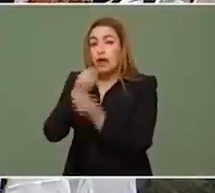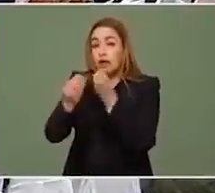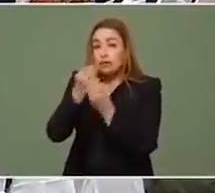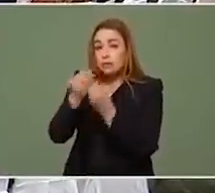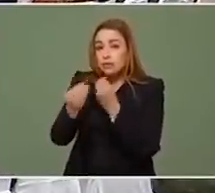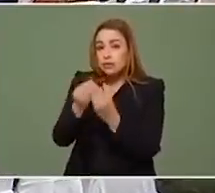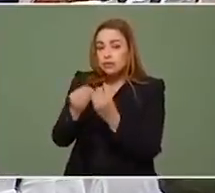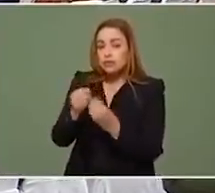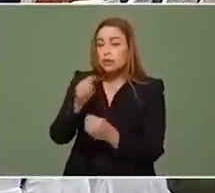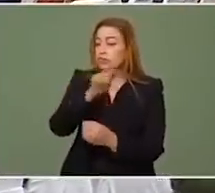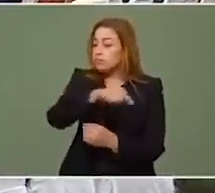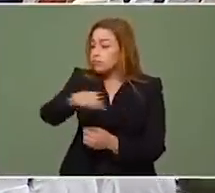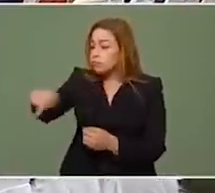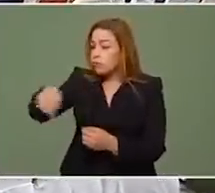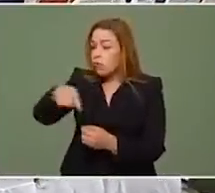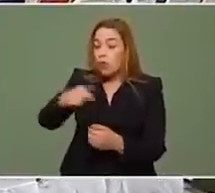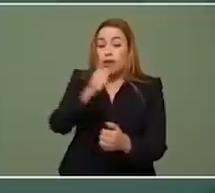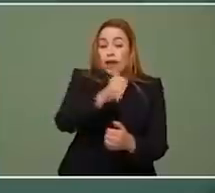los reclusos